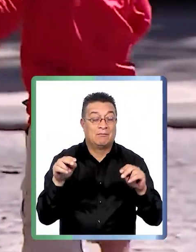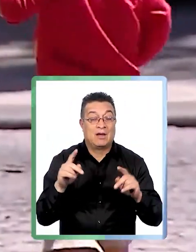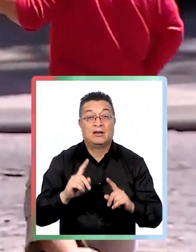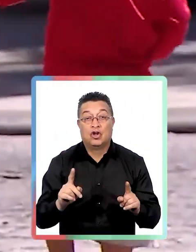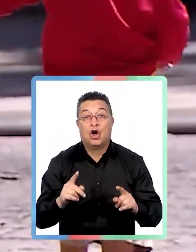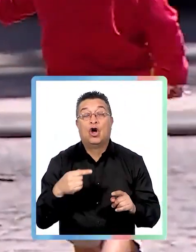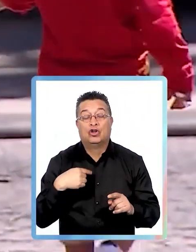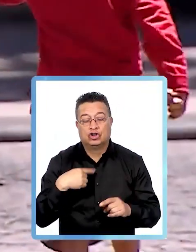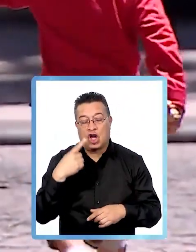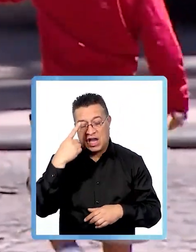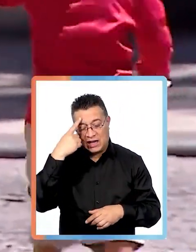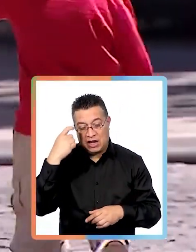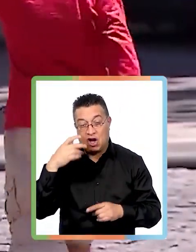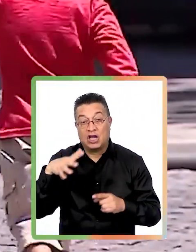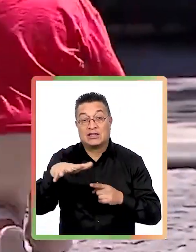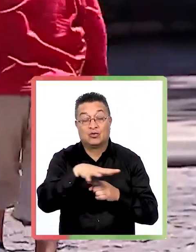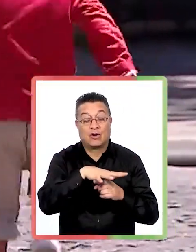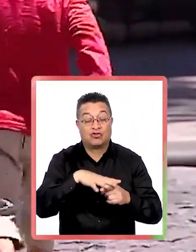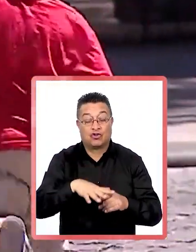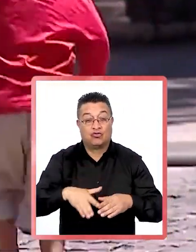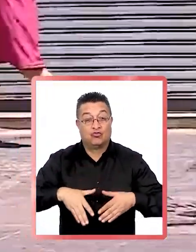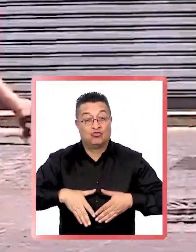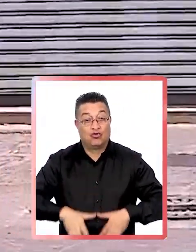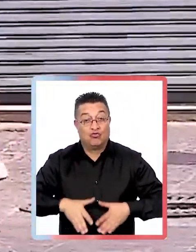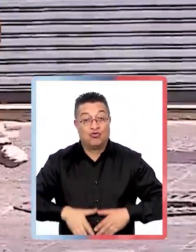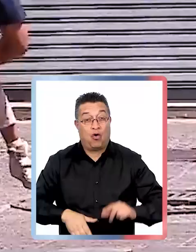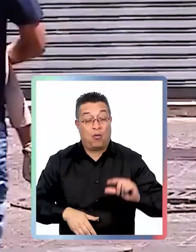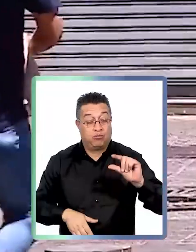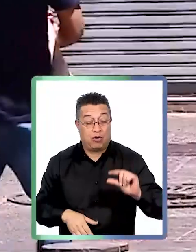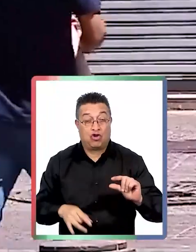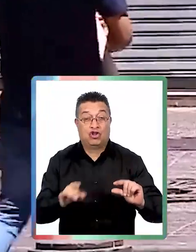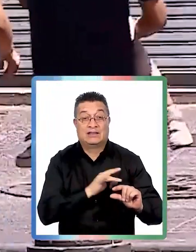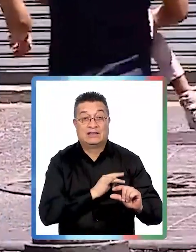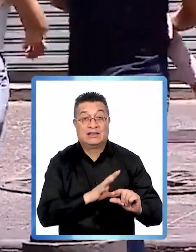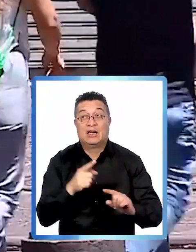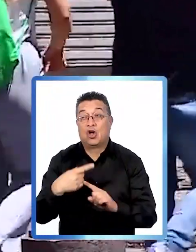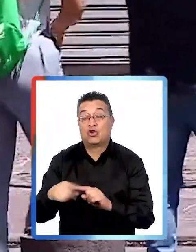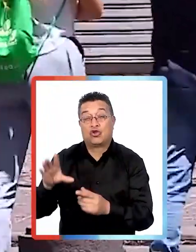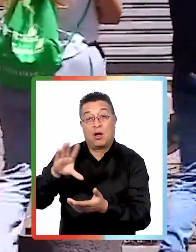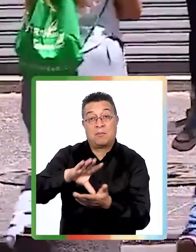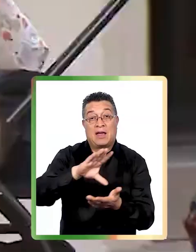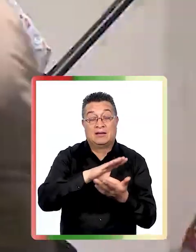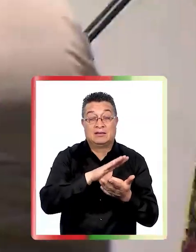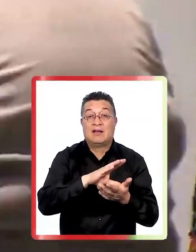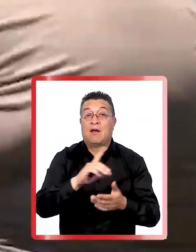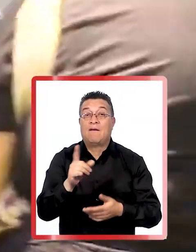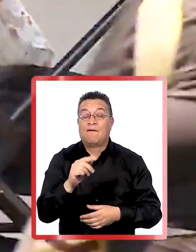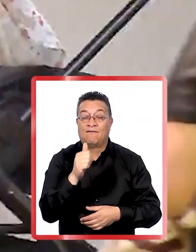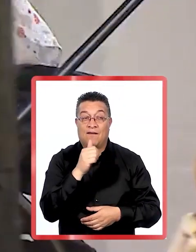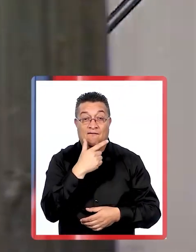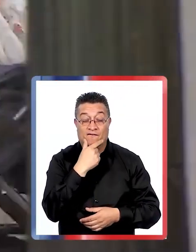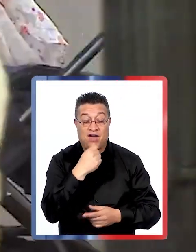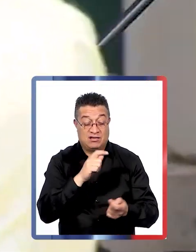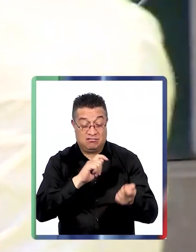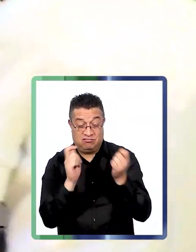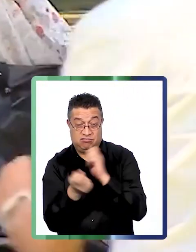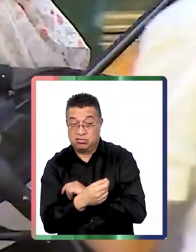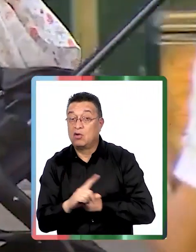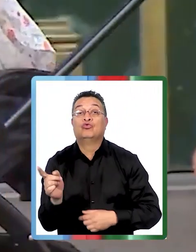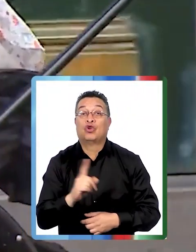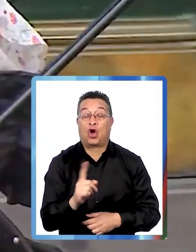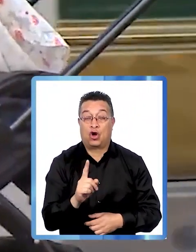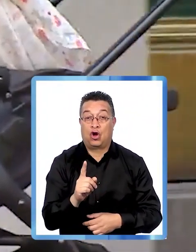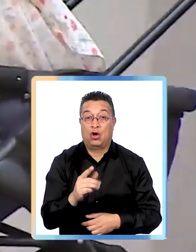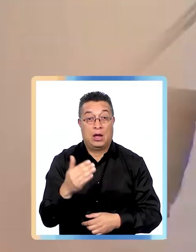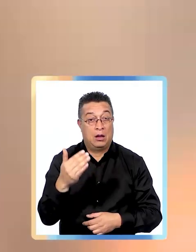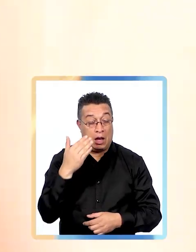respecto, yo creo que la situación de natalidad baja en Chile y en otros países no es fácilmente reversible,